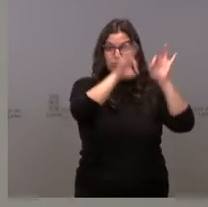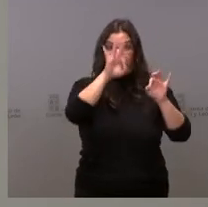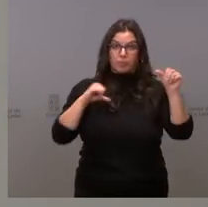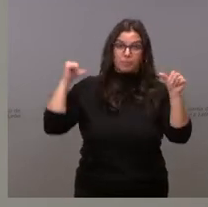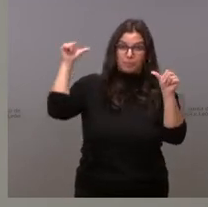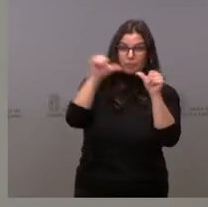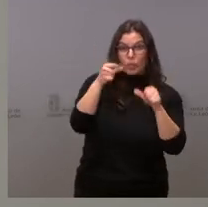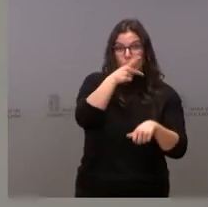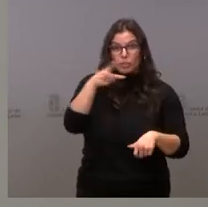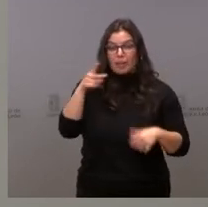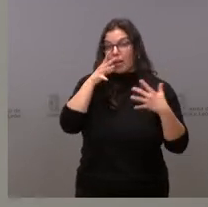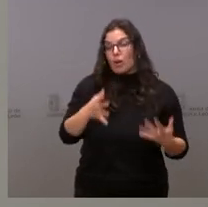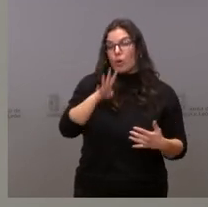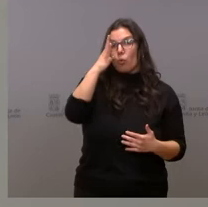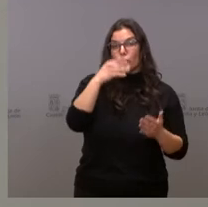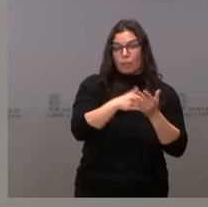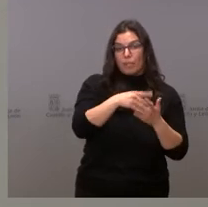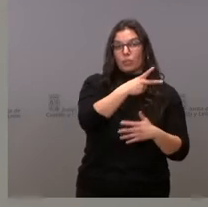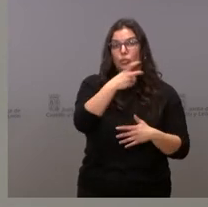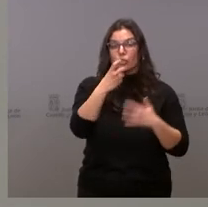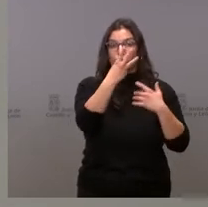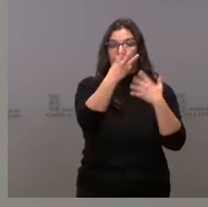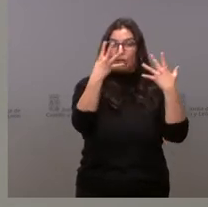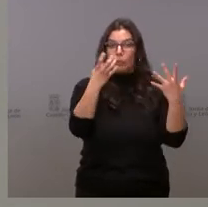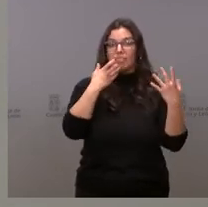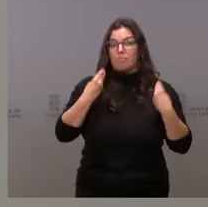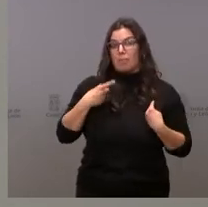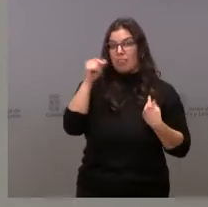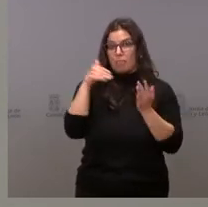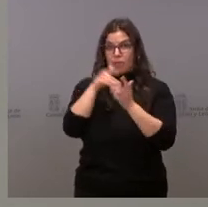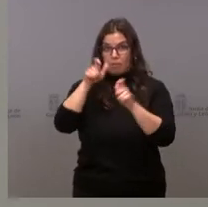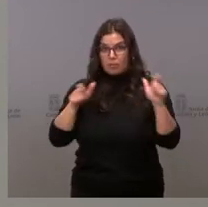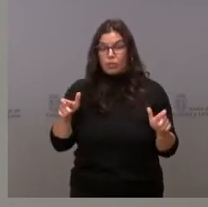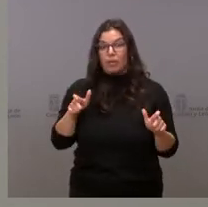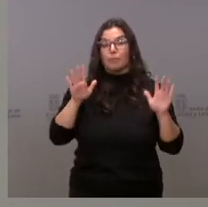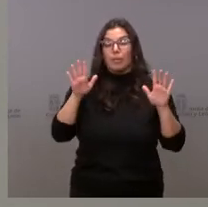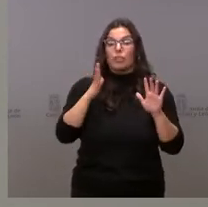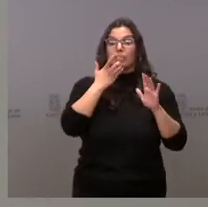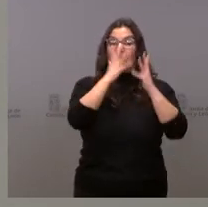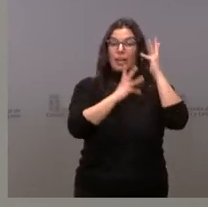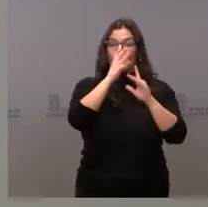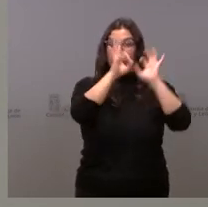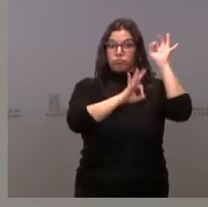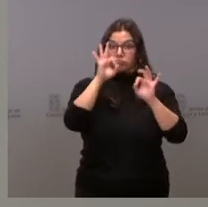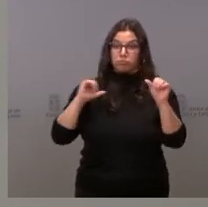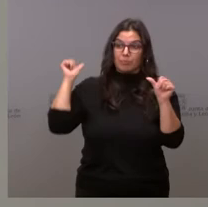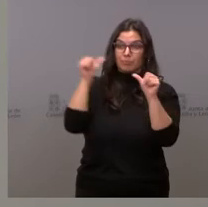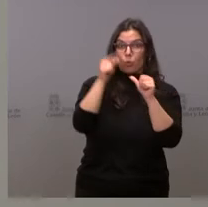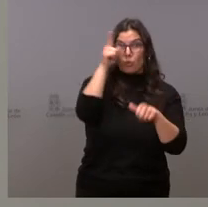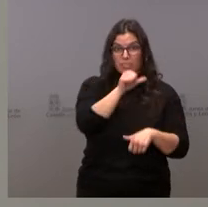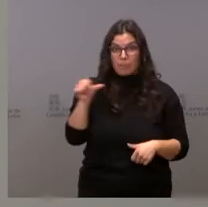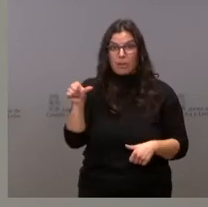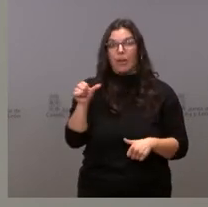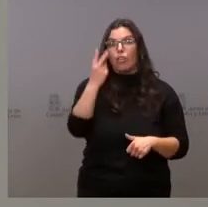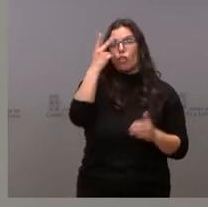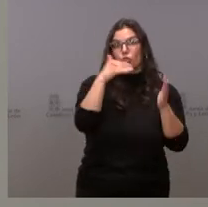esté en este momento en 4 mil 239 casos por 100.000 habitantes mientras que la incidencia acumulada a 7 días baja ya de los 2